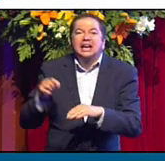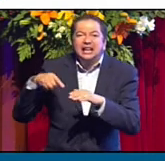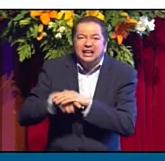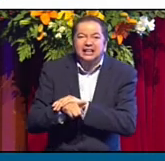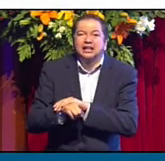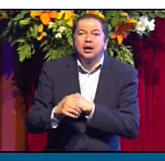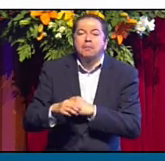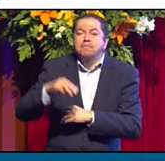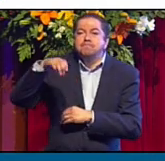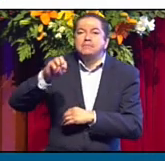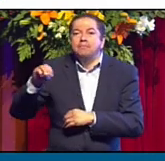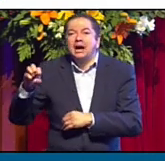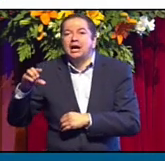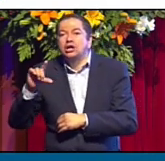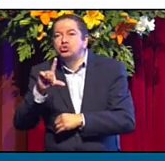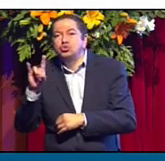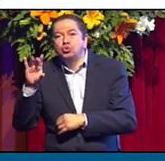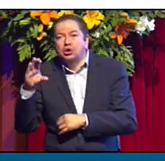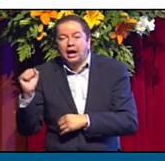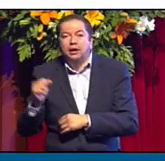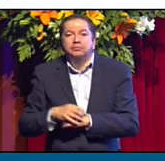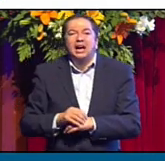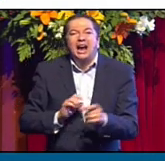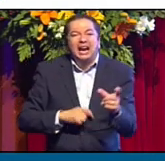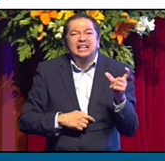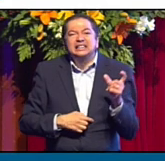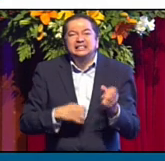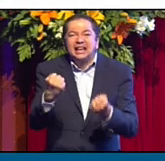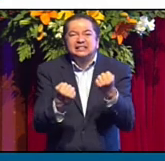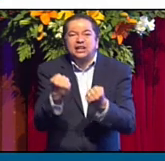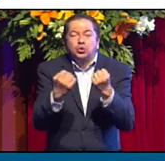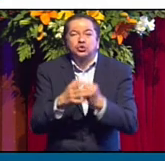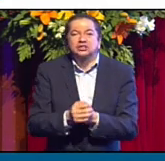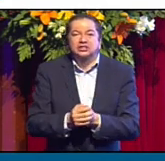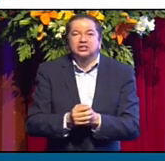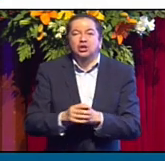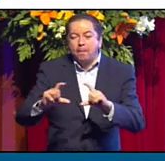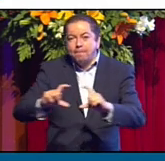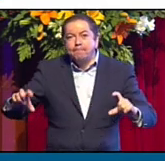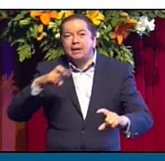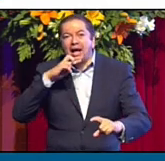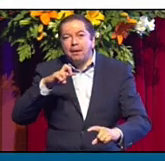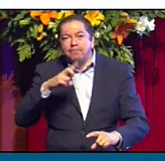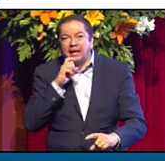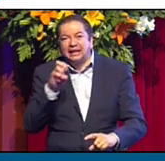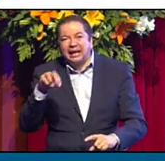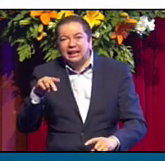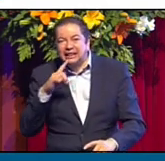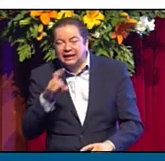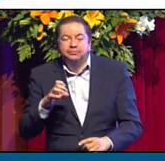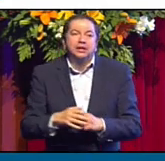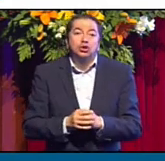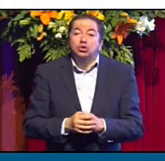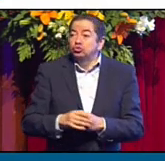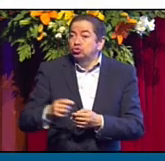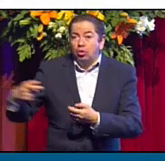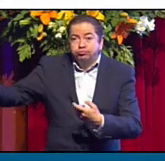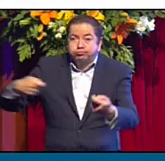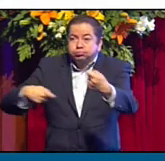por mamayuca, licencia de conducir, patentes, bien lo sabe nuestro director de obra. Bueno, y todos aquellos ingresos